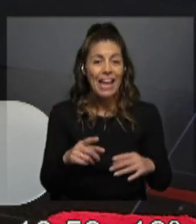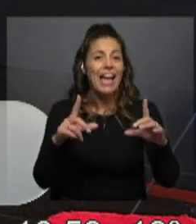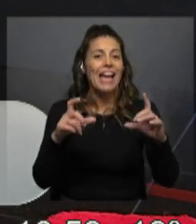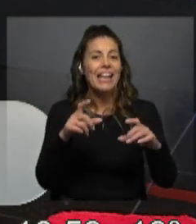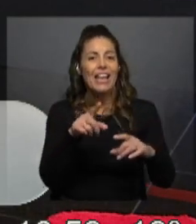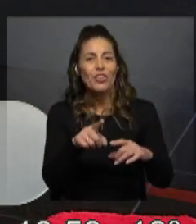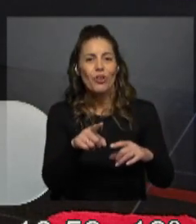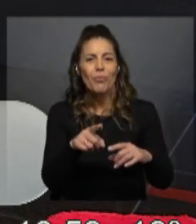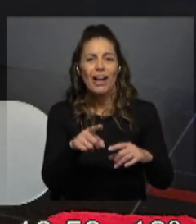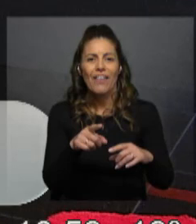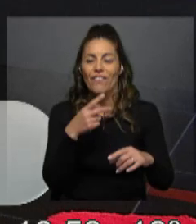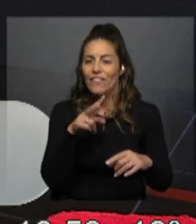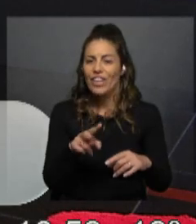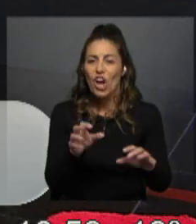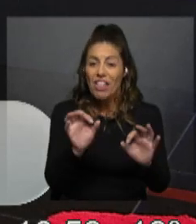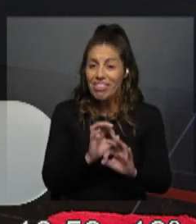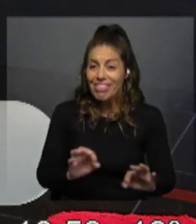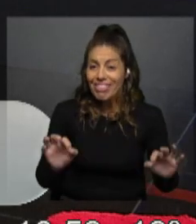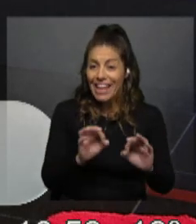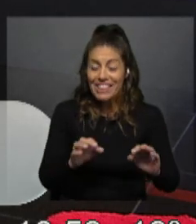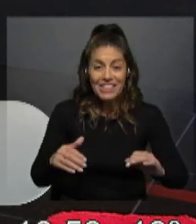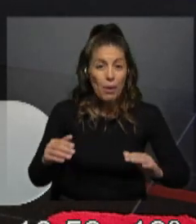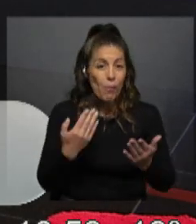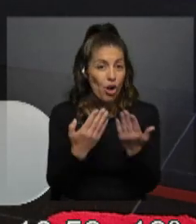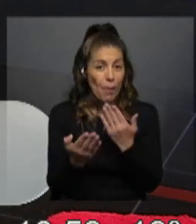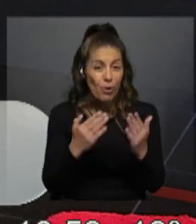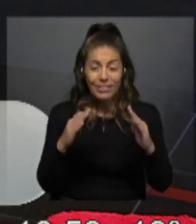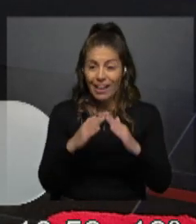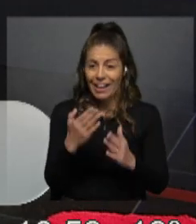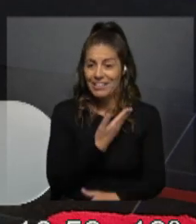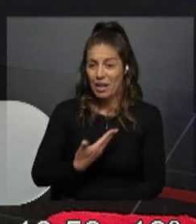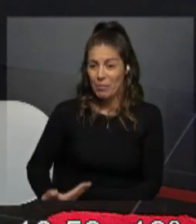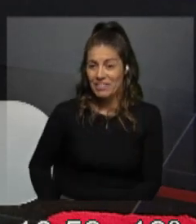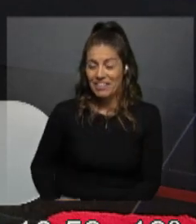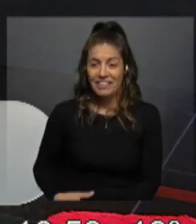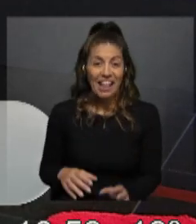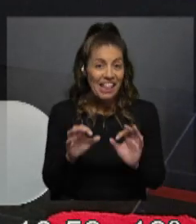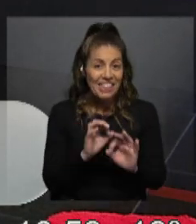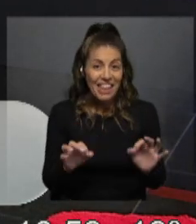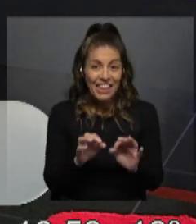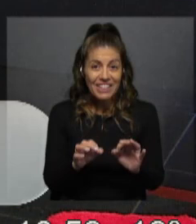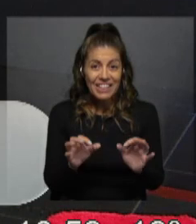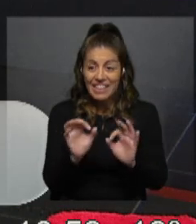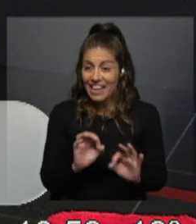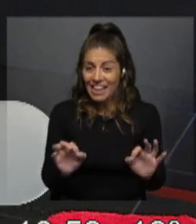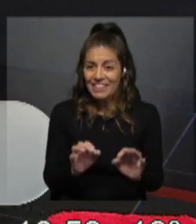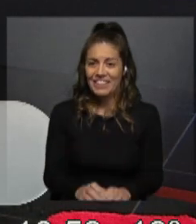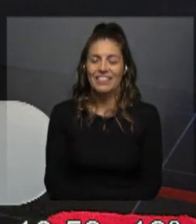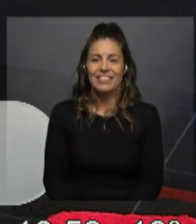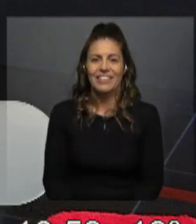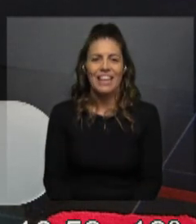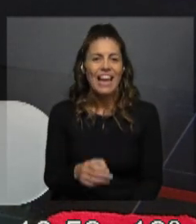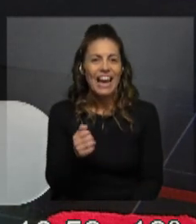hacer, veo que no pasa nadie por la puerta de la casa del presidente. No hay nadie, no hay nadie. Recién